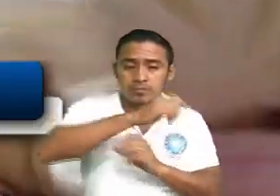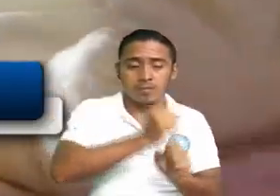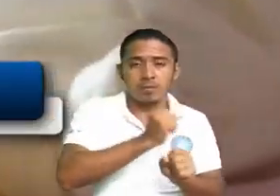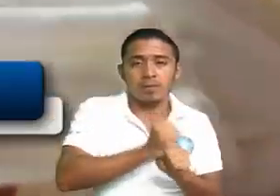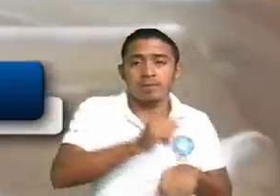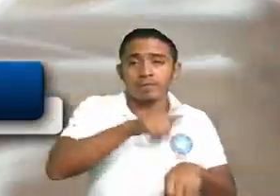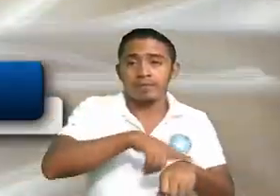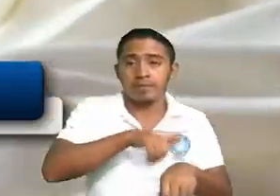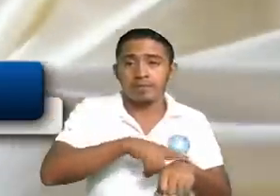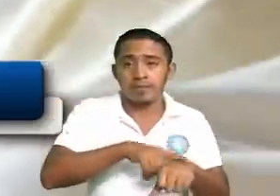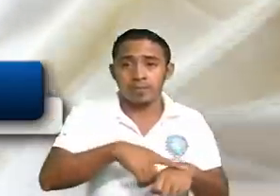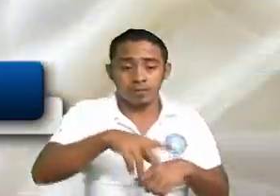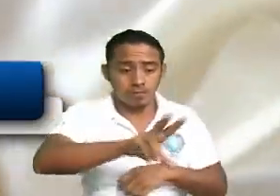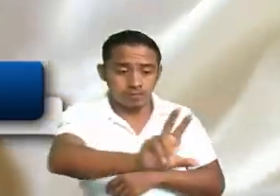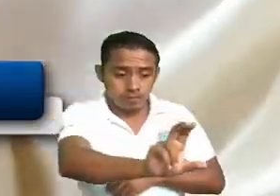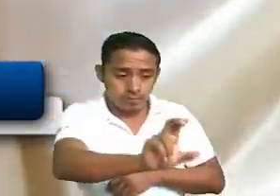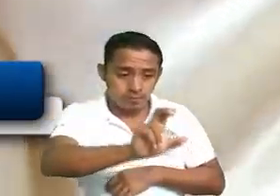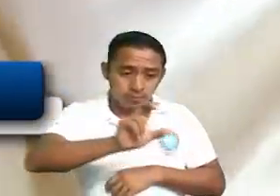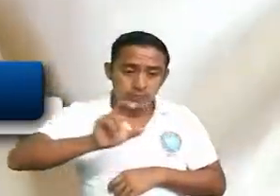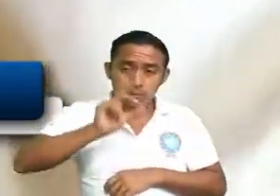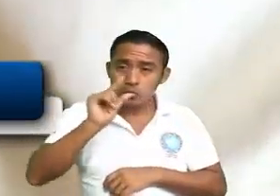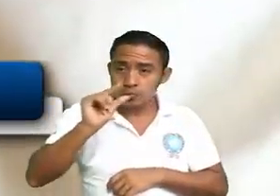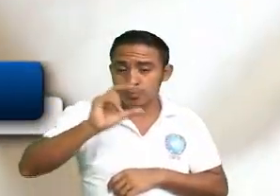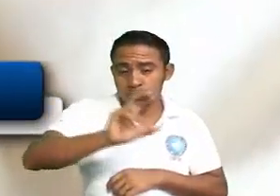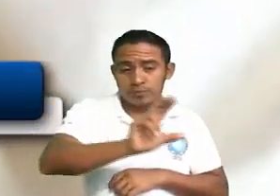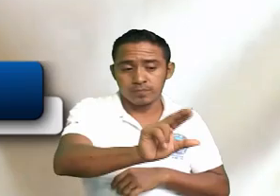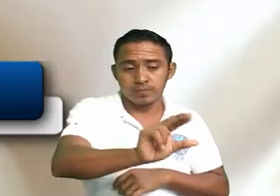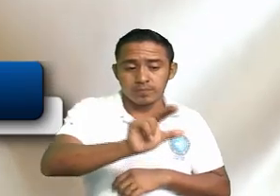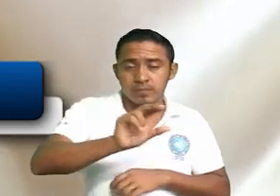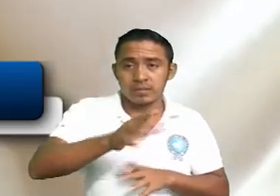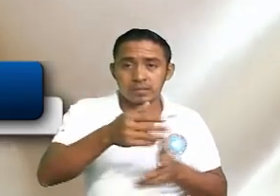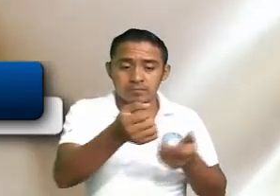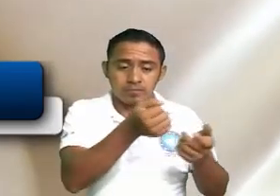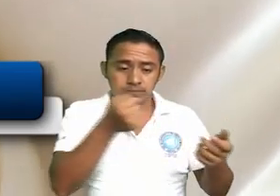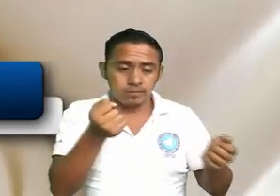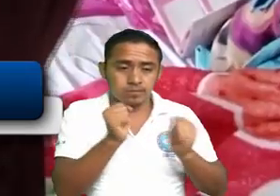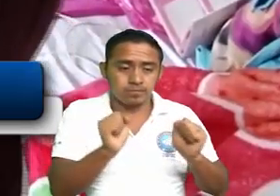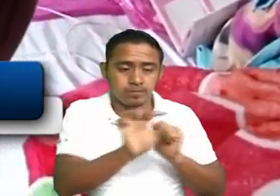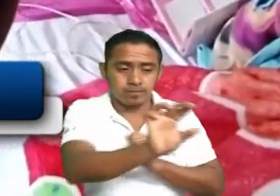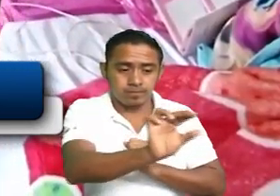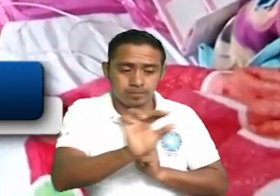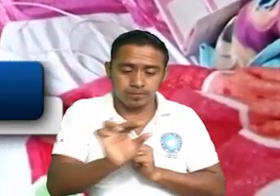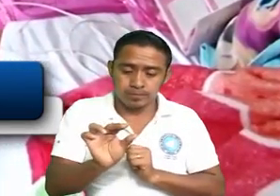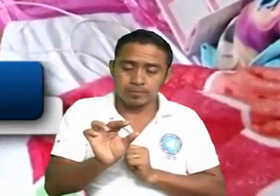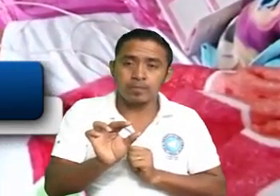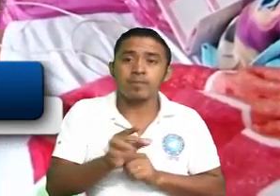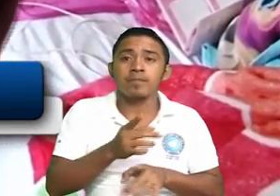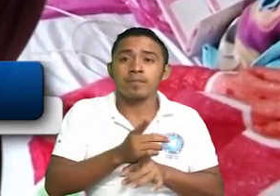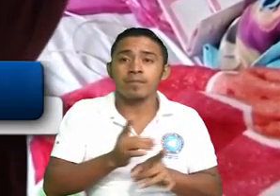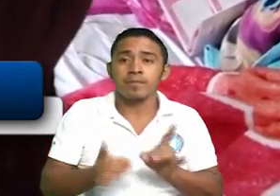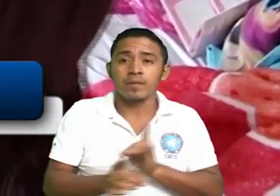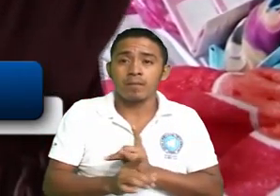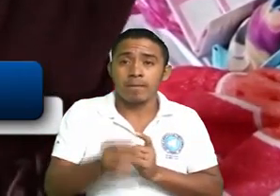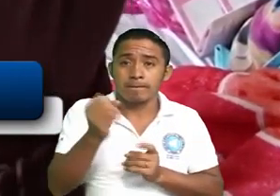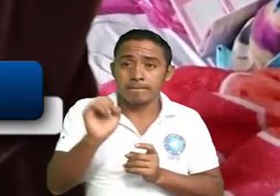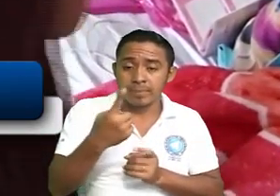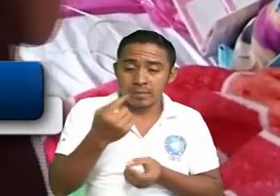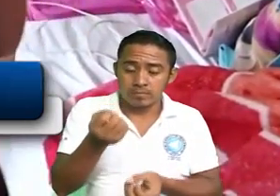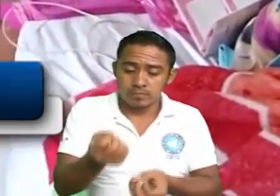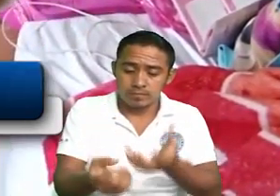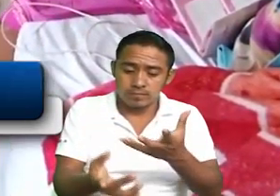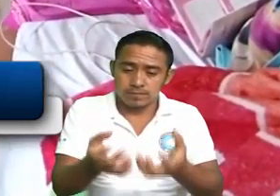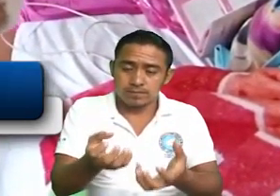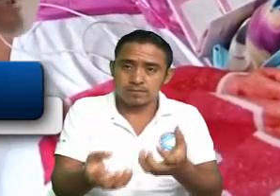leche. Ahora bien, a la hora de que usted va a tomar, por ejemplo, si la persona que te cuida al